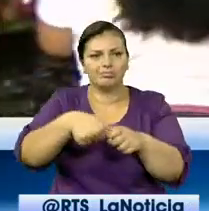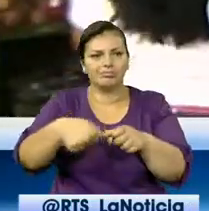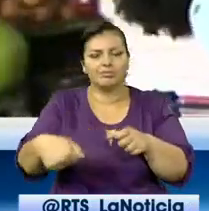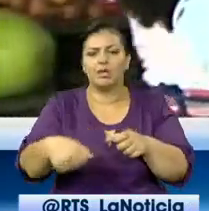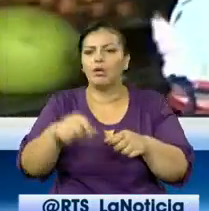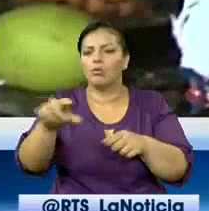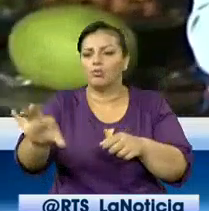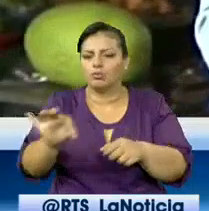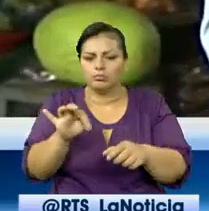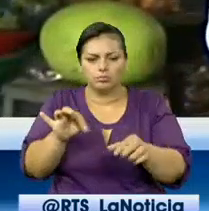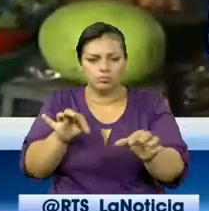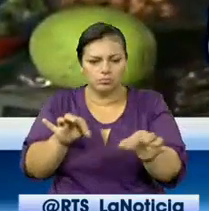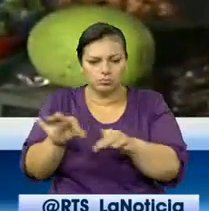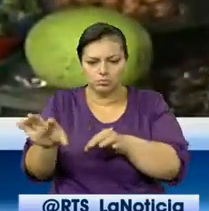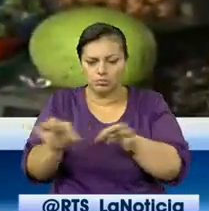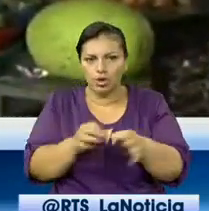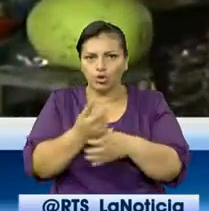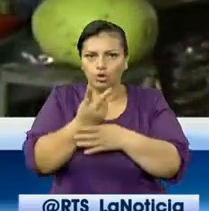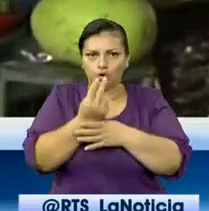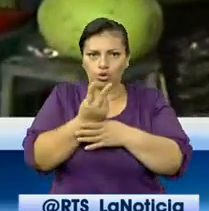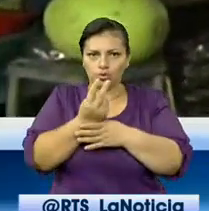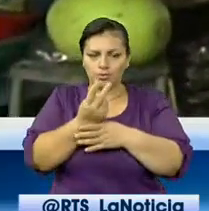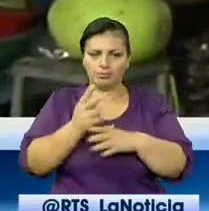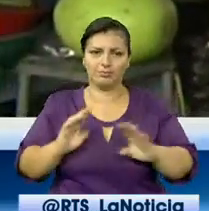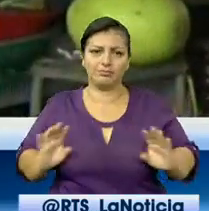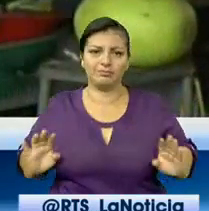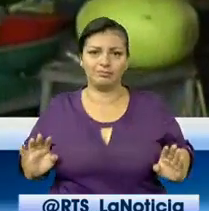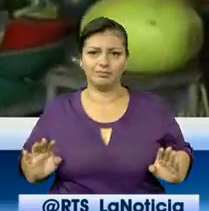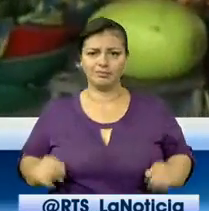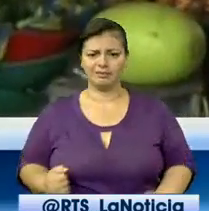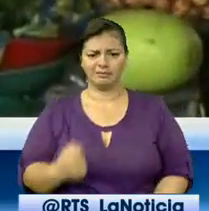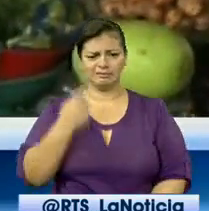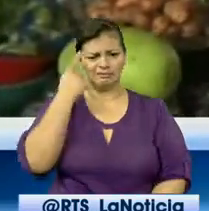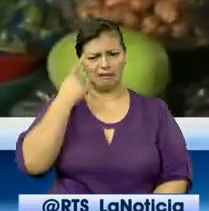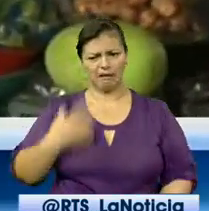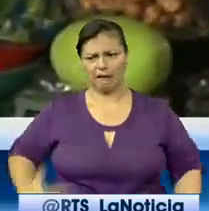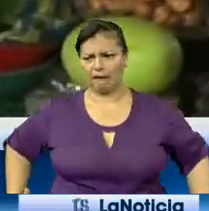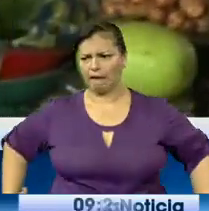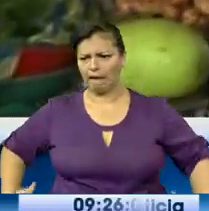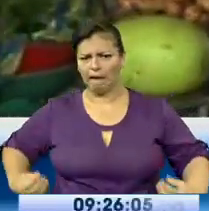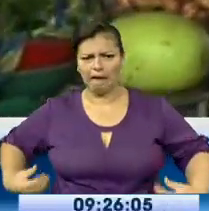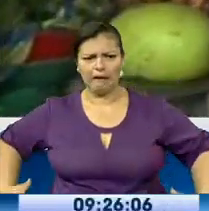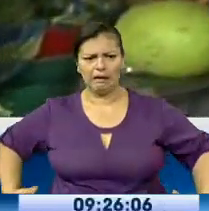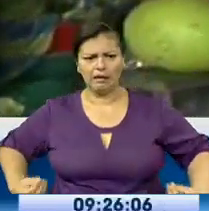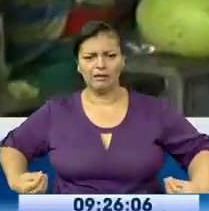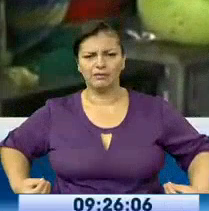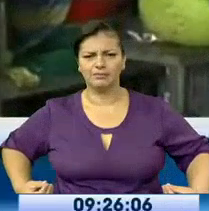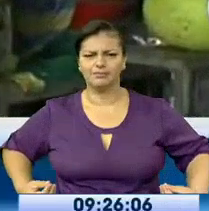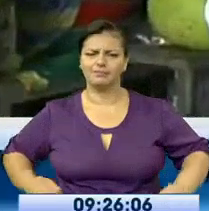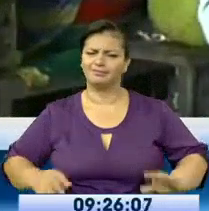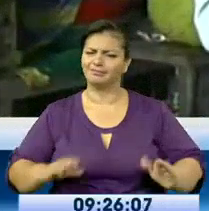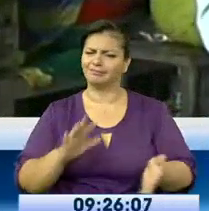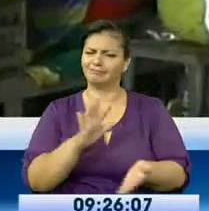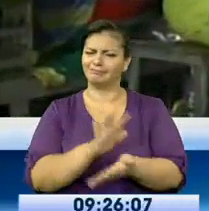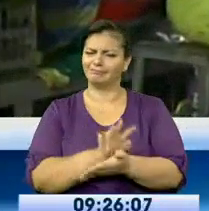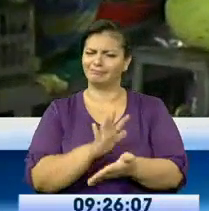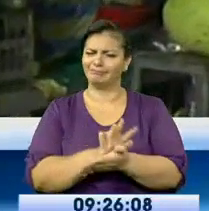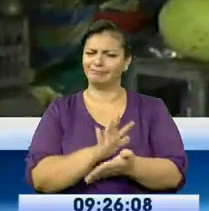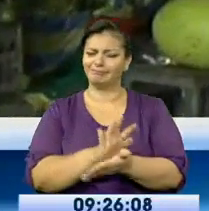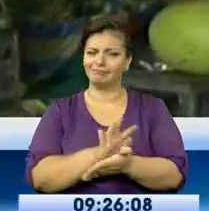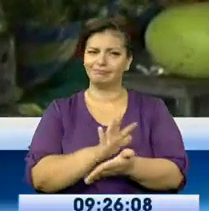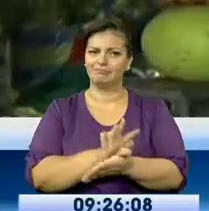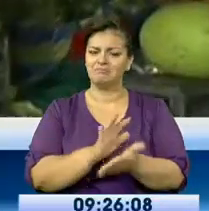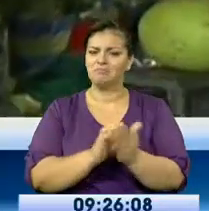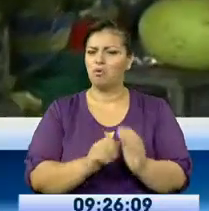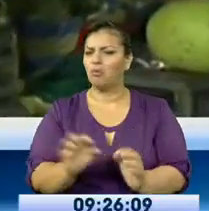fundita ya serían $2 en los granos nada más más los $ de la libra de bacalao son 6 7